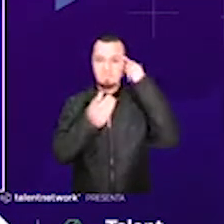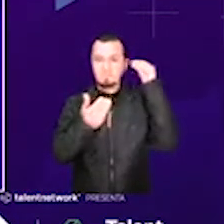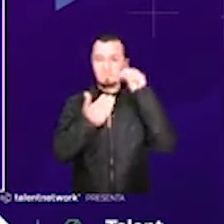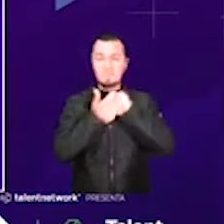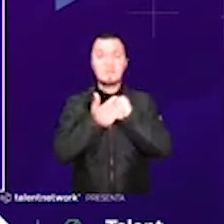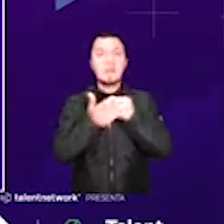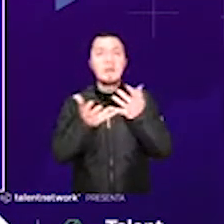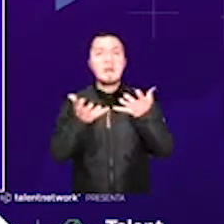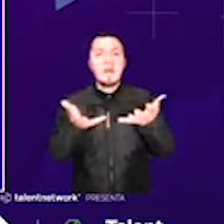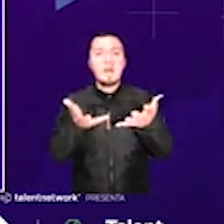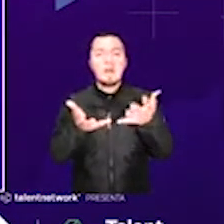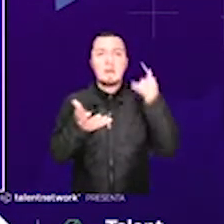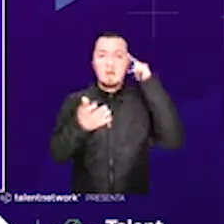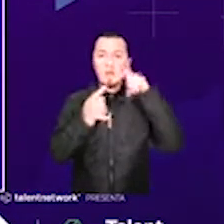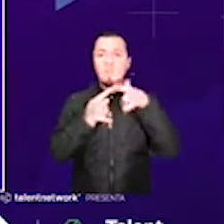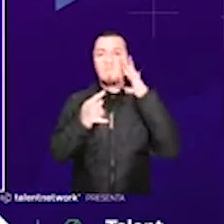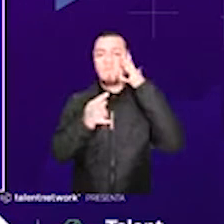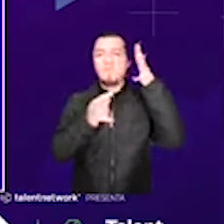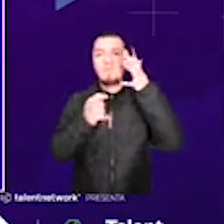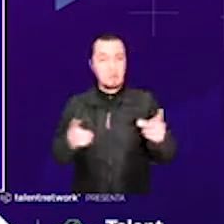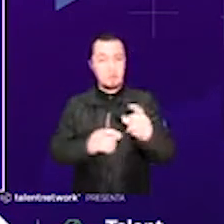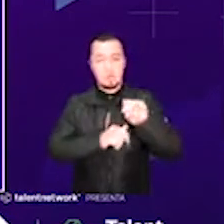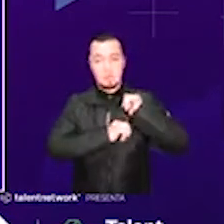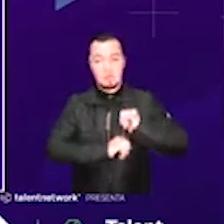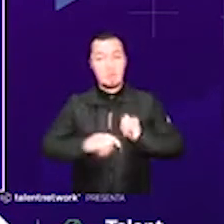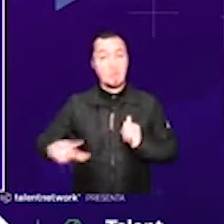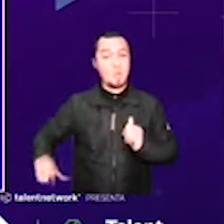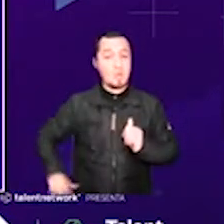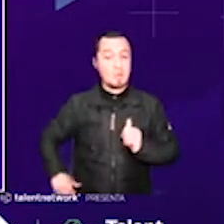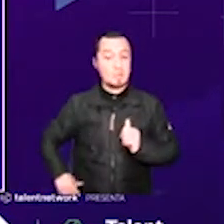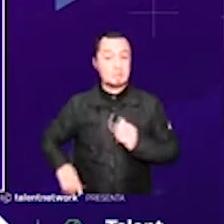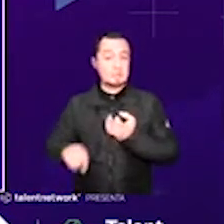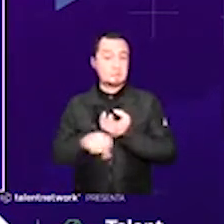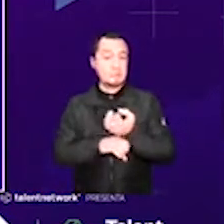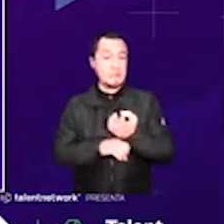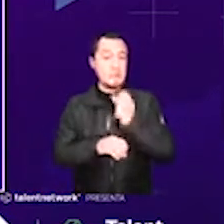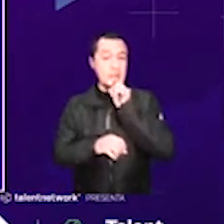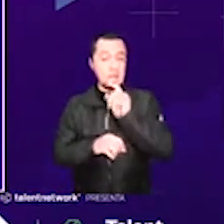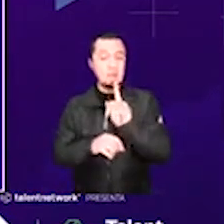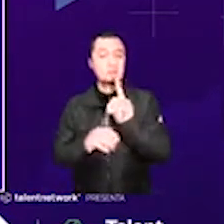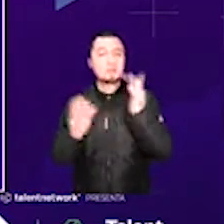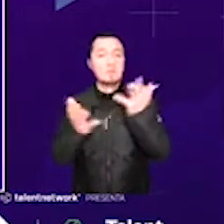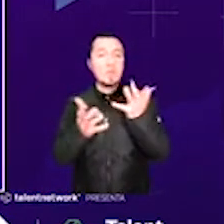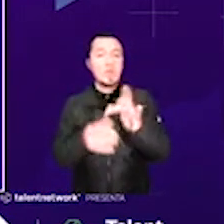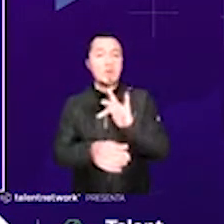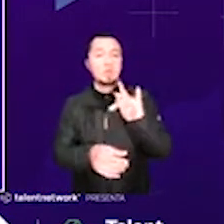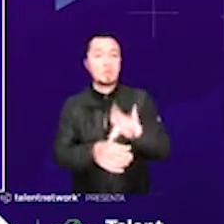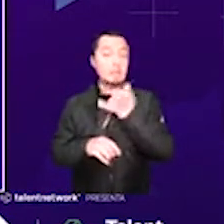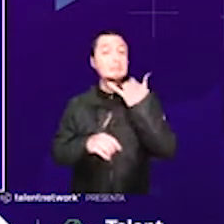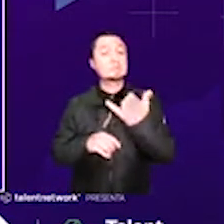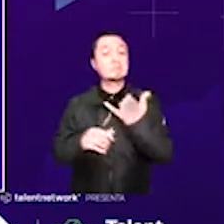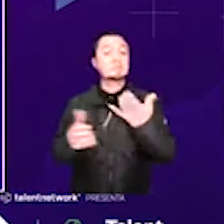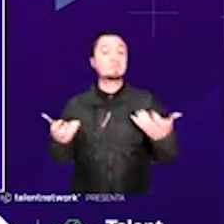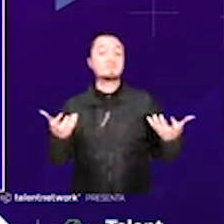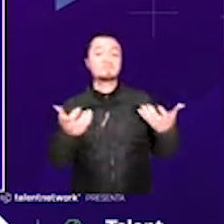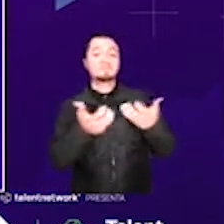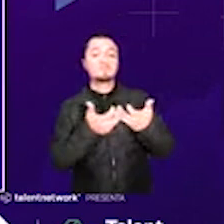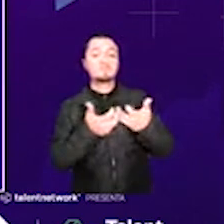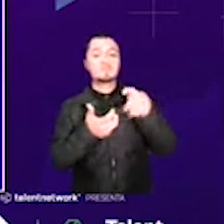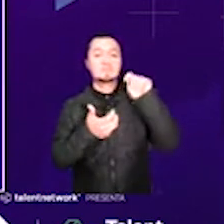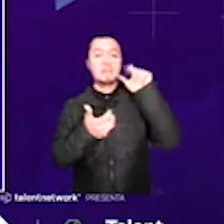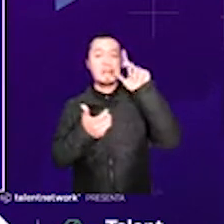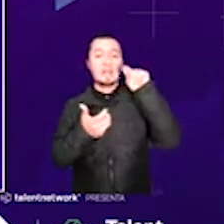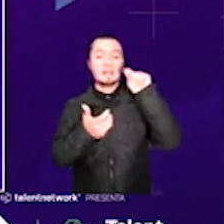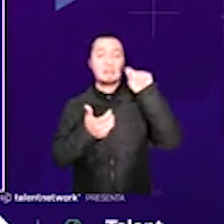jueves todo de manera virtual por segundo año consecutivo este evento no pudo llevarse a cabo en expo guadalajara debido a la